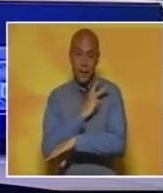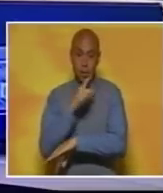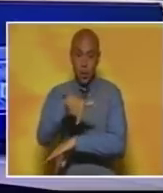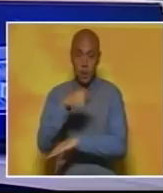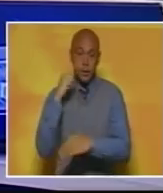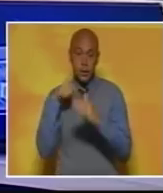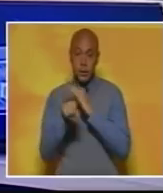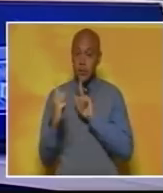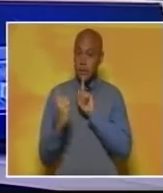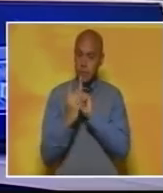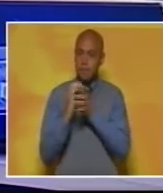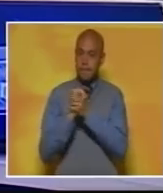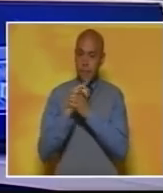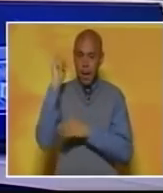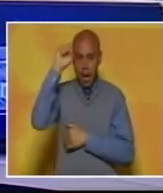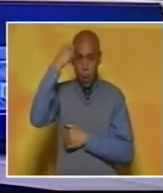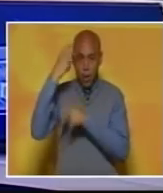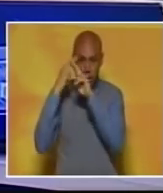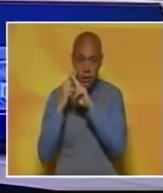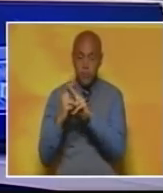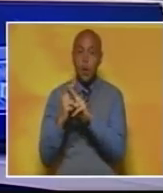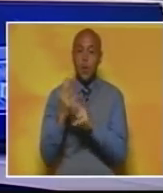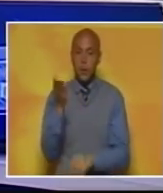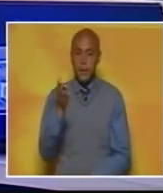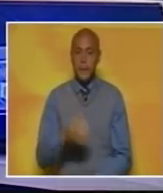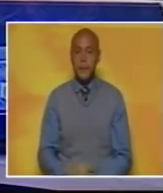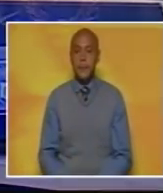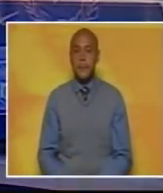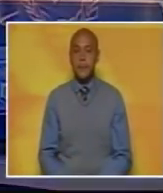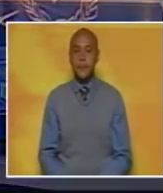con admiración y respeto.